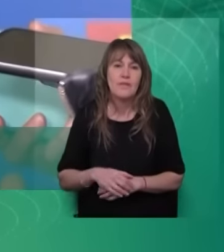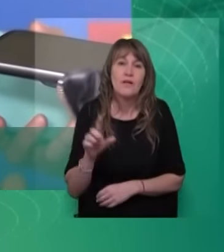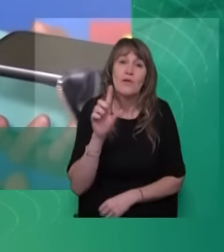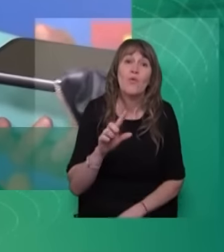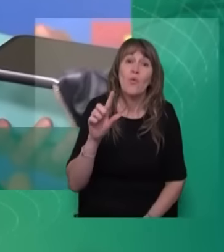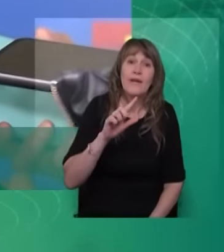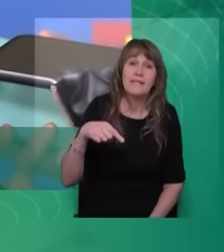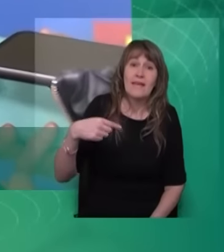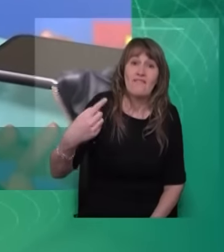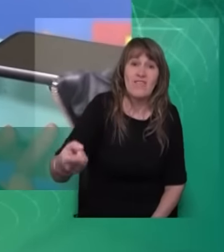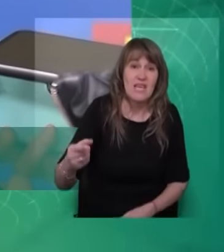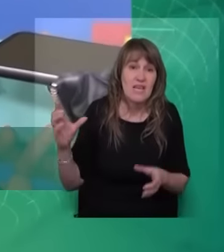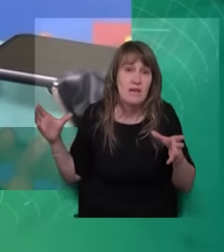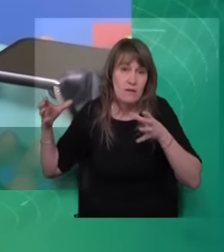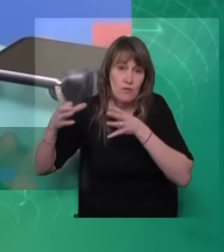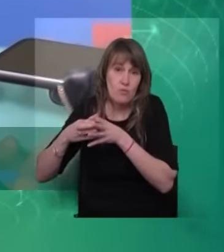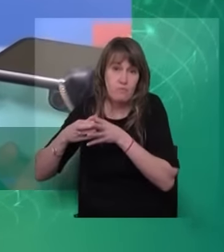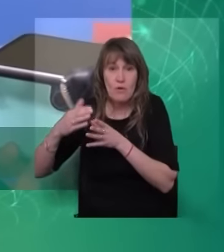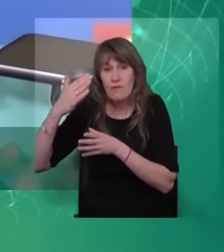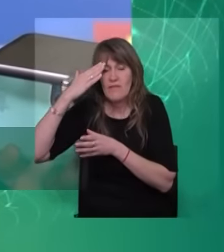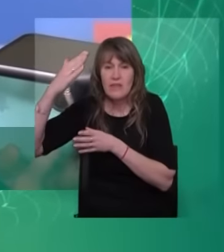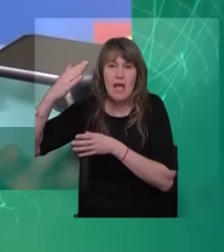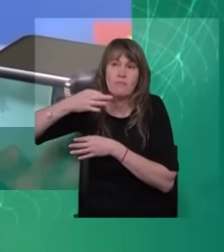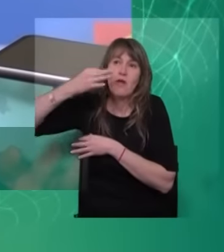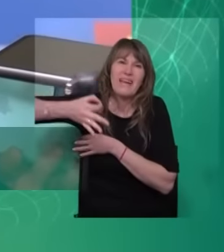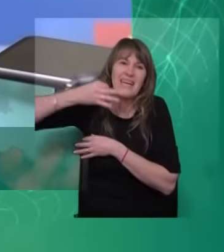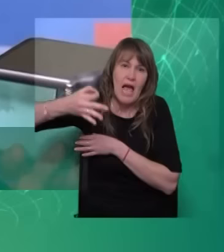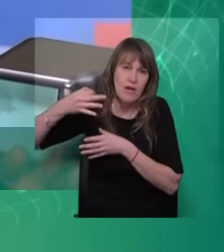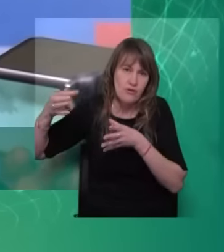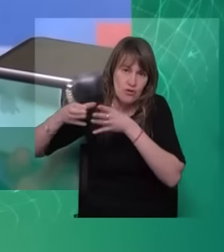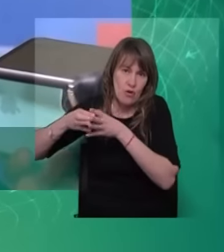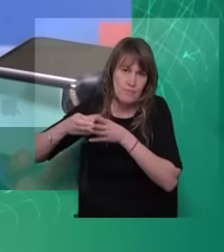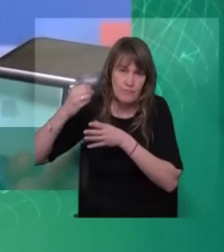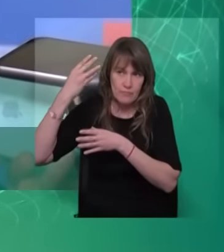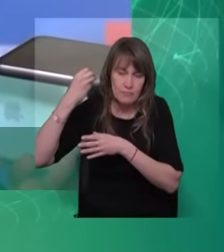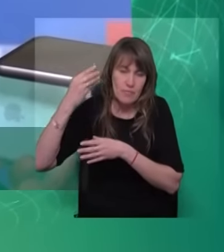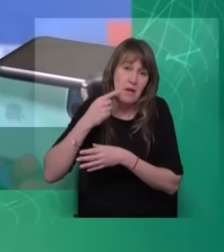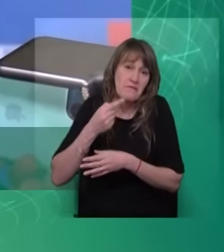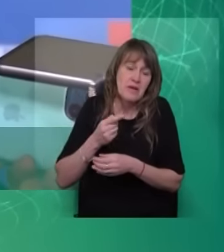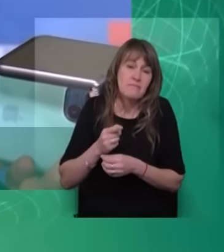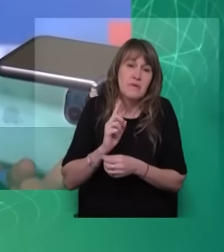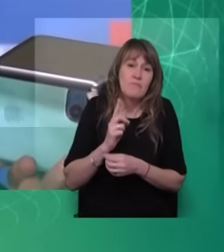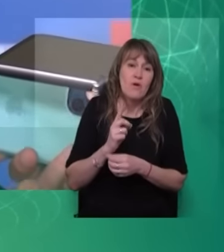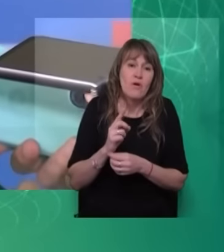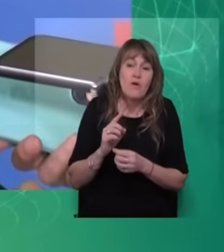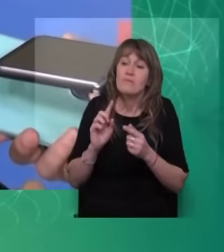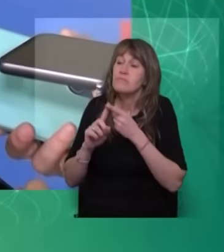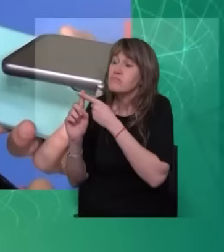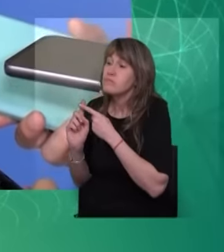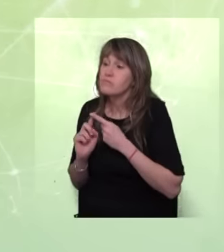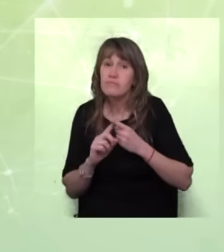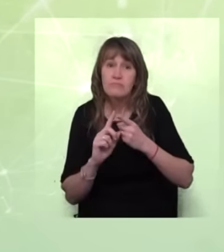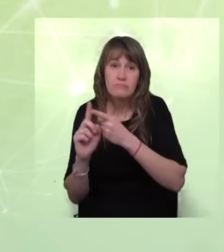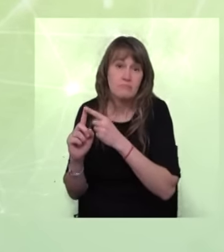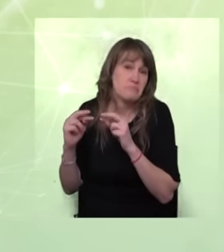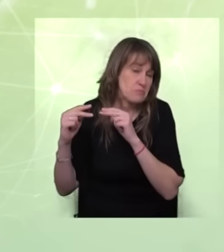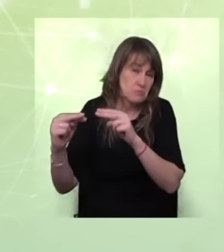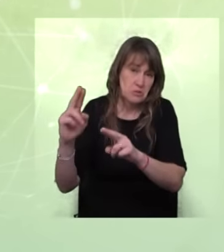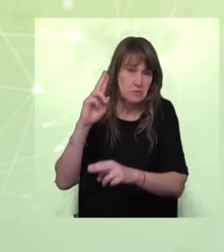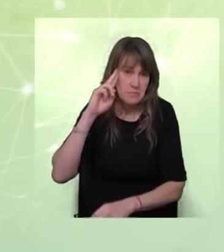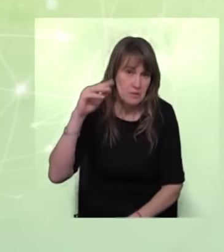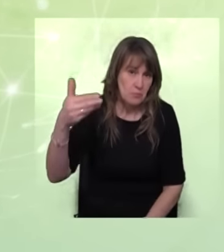fecha al plenario que va a tratar el tema pero probablemente la posición de la libertad acción sea la que la que se